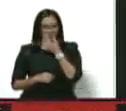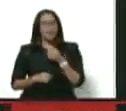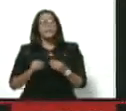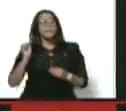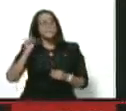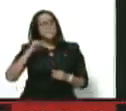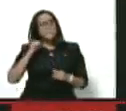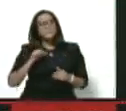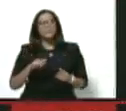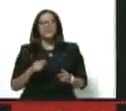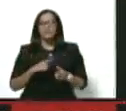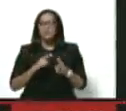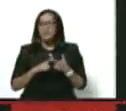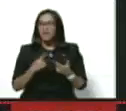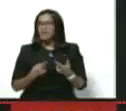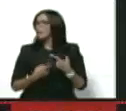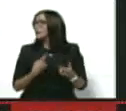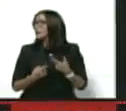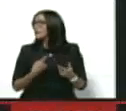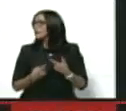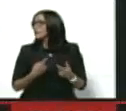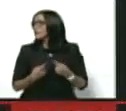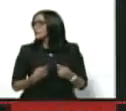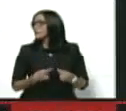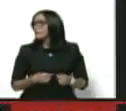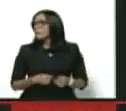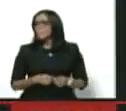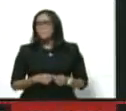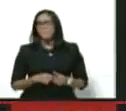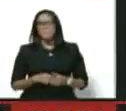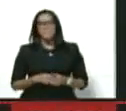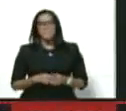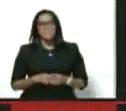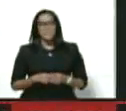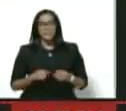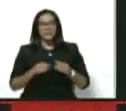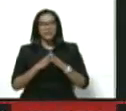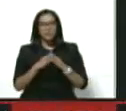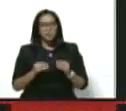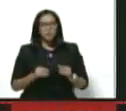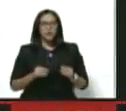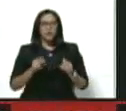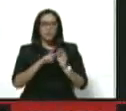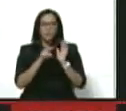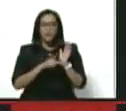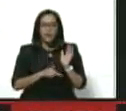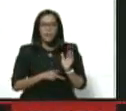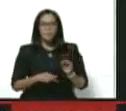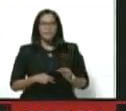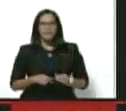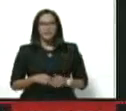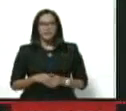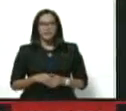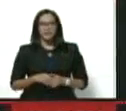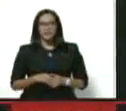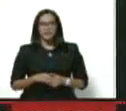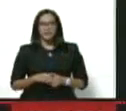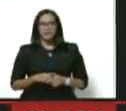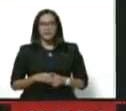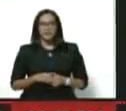cosas que a mí me gusta de todo el programa, lo que más me gusta es la